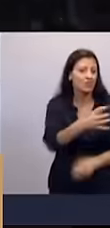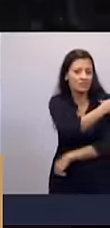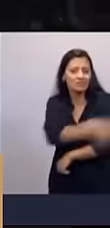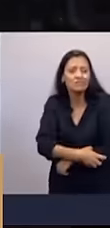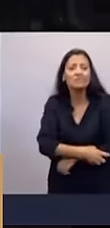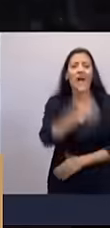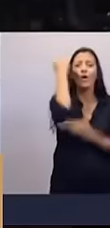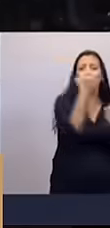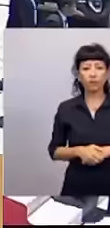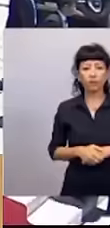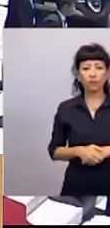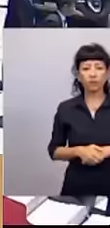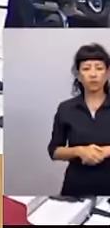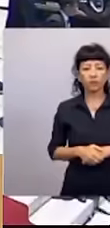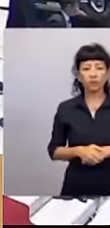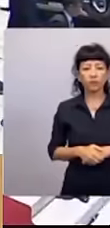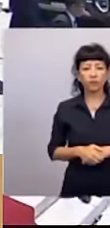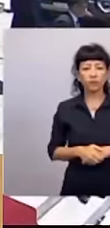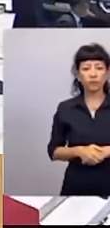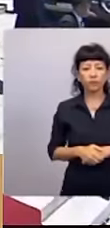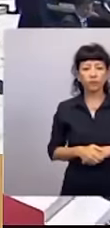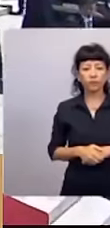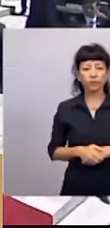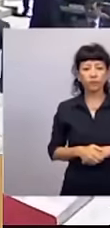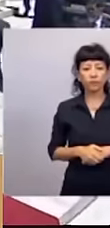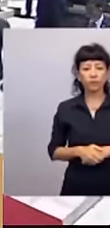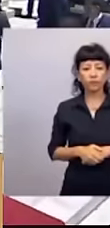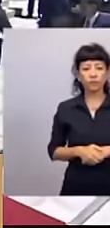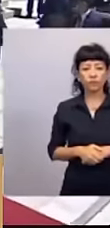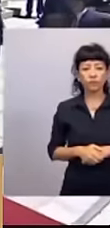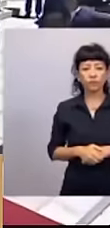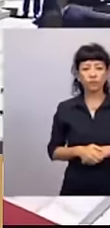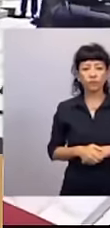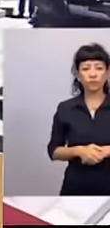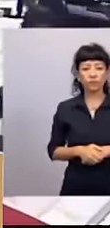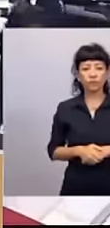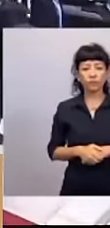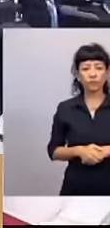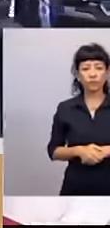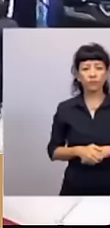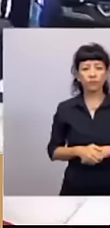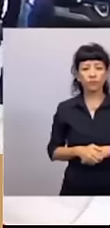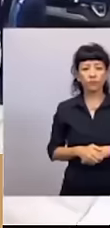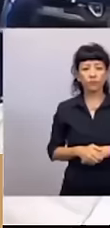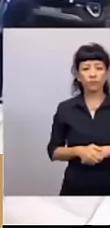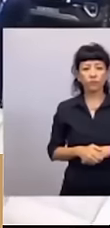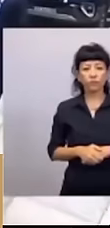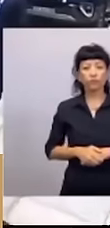mercancías que se que se llevan en trenes o, por ejemplo, el consumo